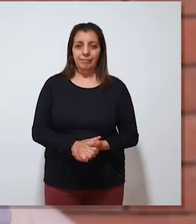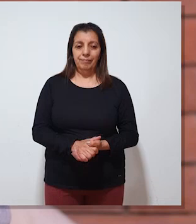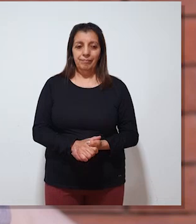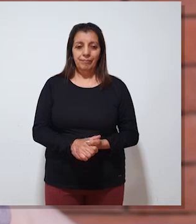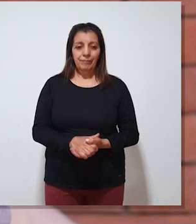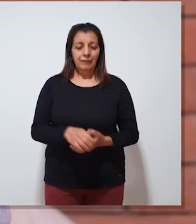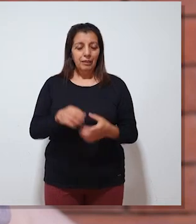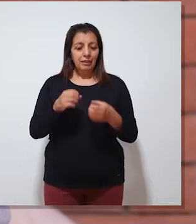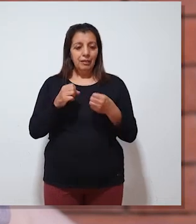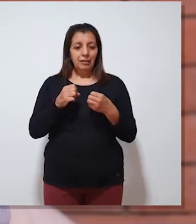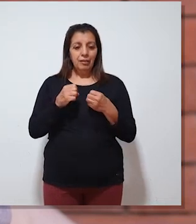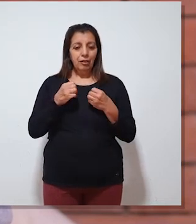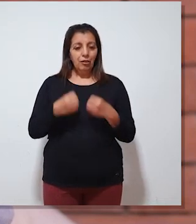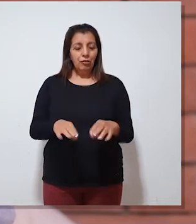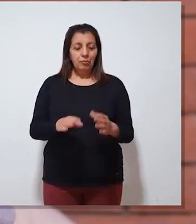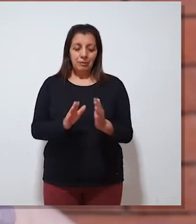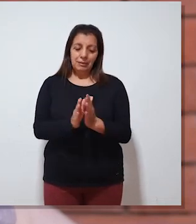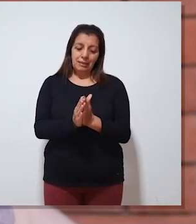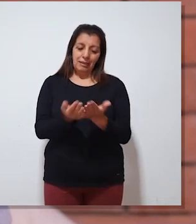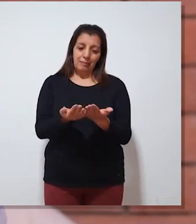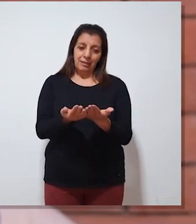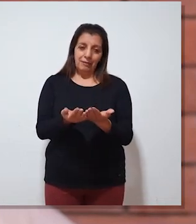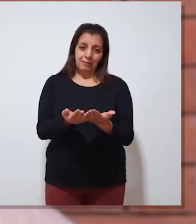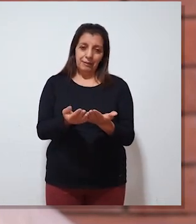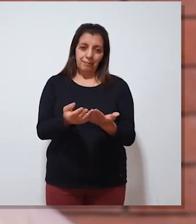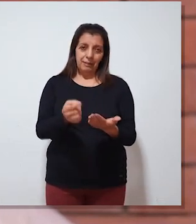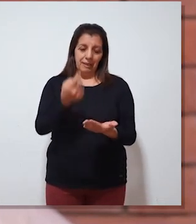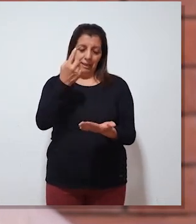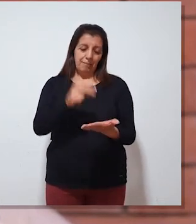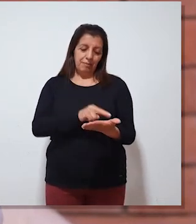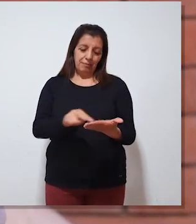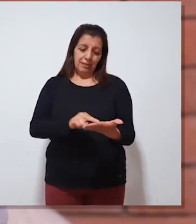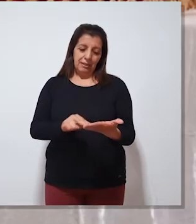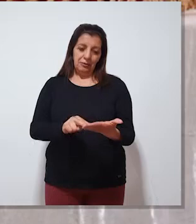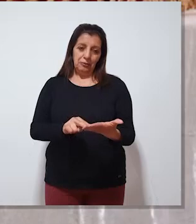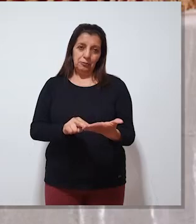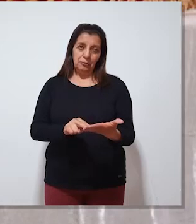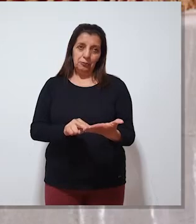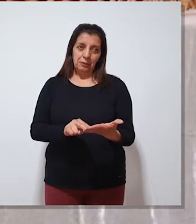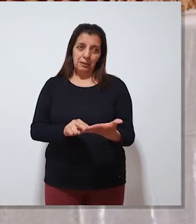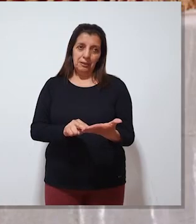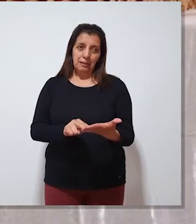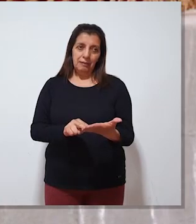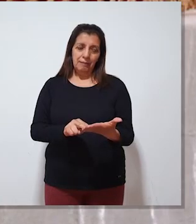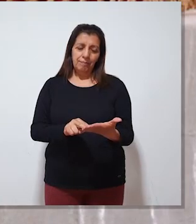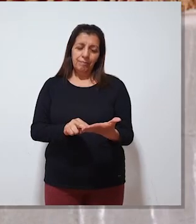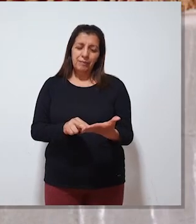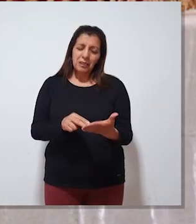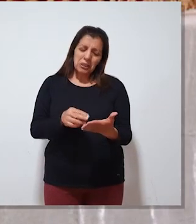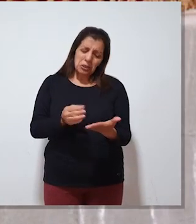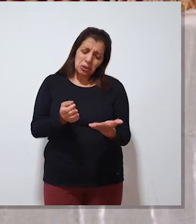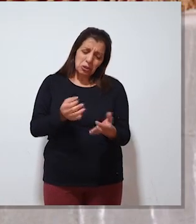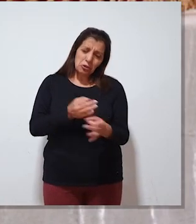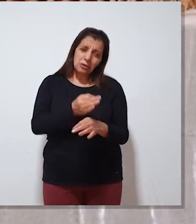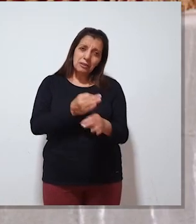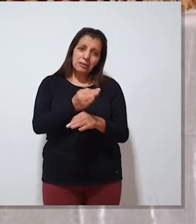Comienza la liturgia de la palabra. Vamos a escuchar las lecturas bíblicas que nos muestran cómo la Virgen María